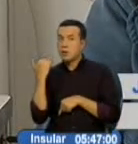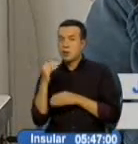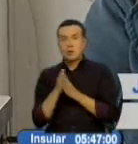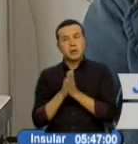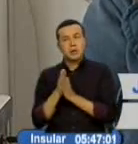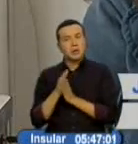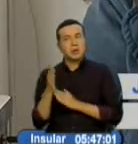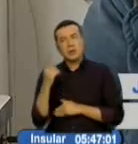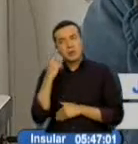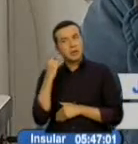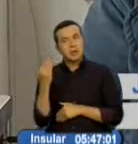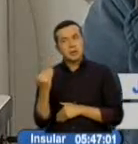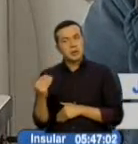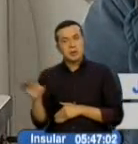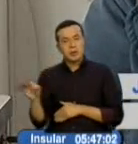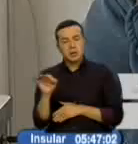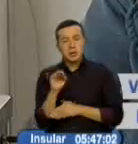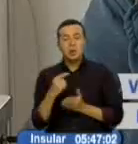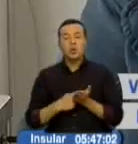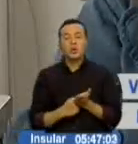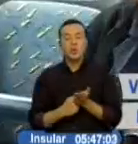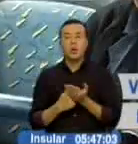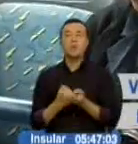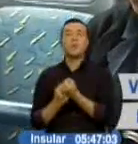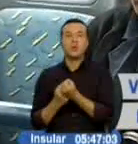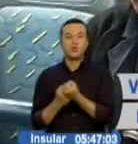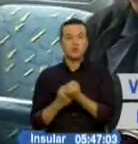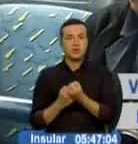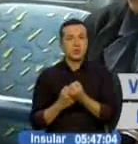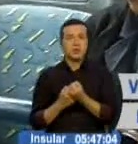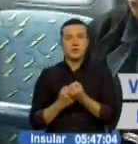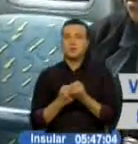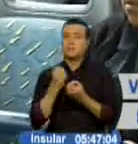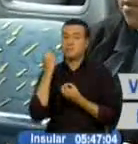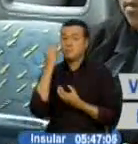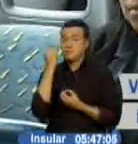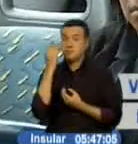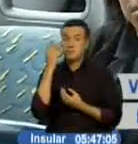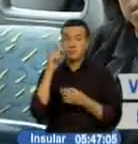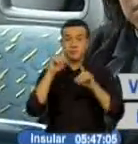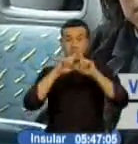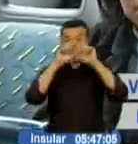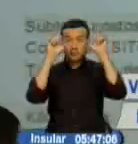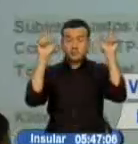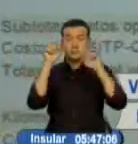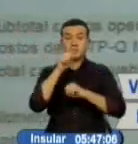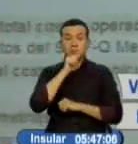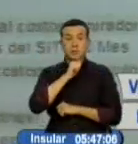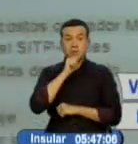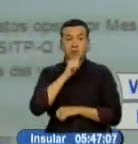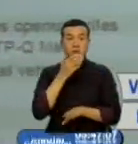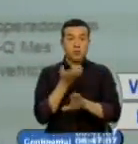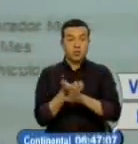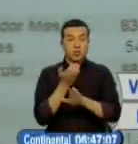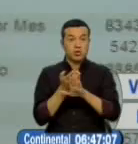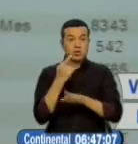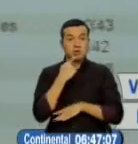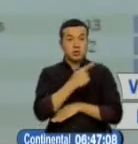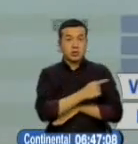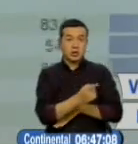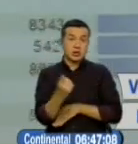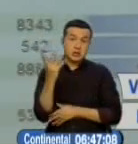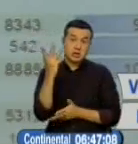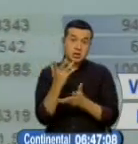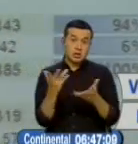de la compensación. De por medio está el informe de una consultoría privada que plantea un escenario en el que